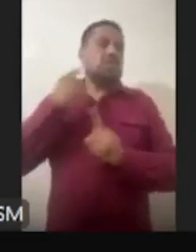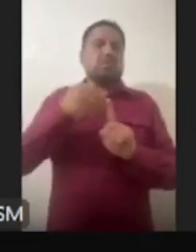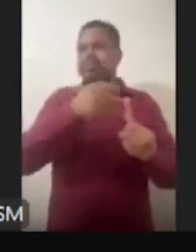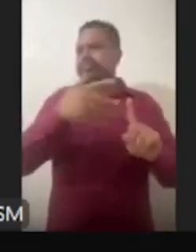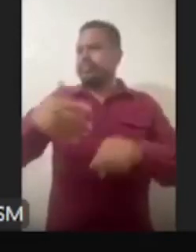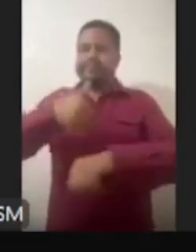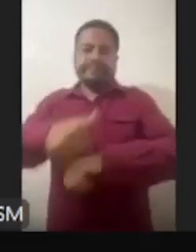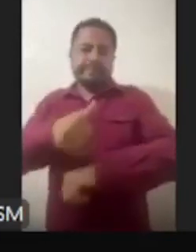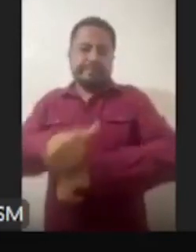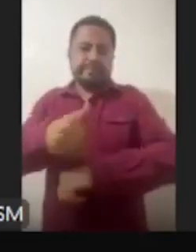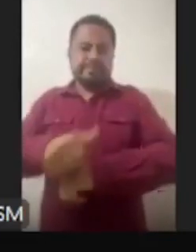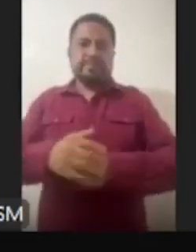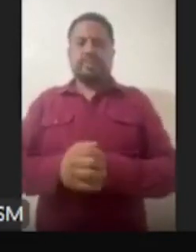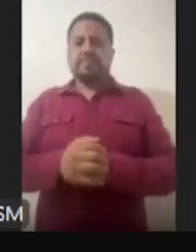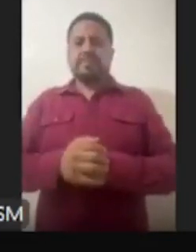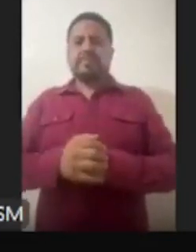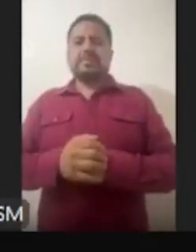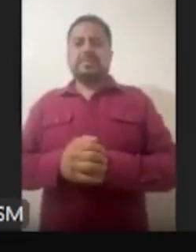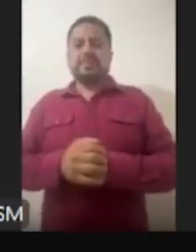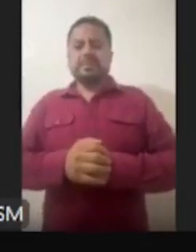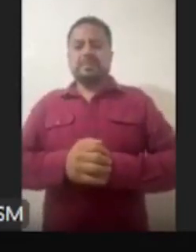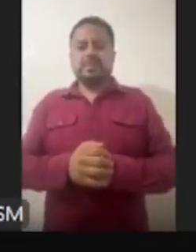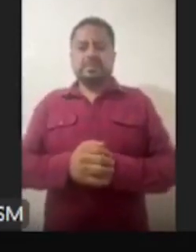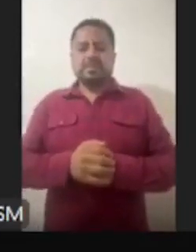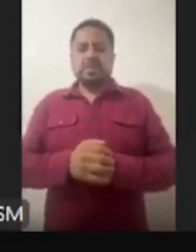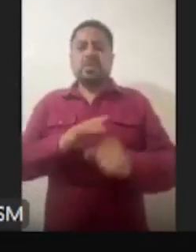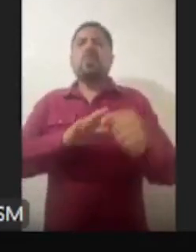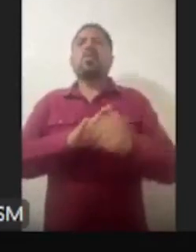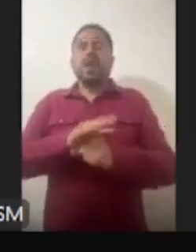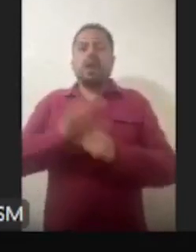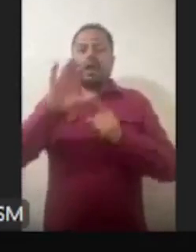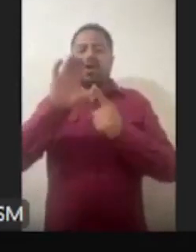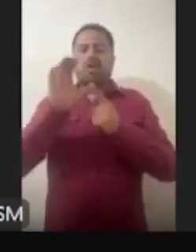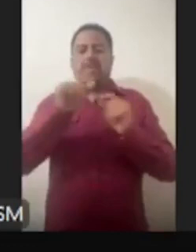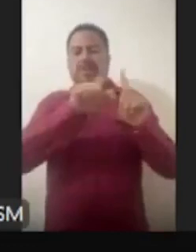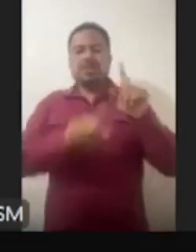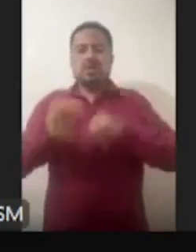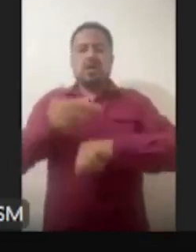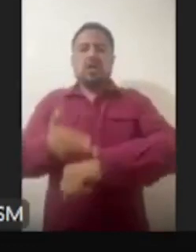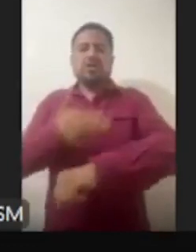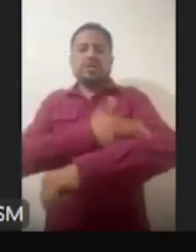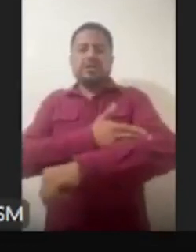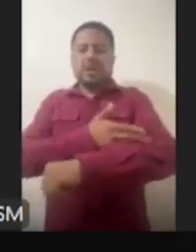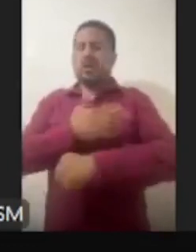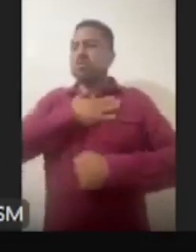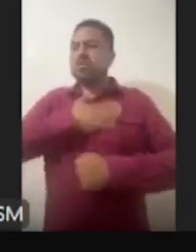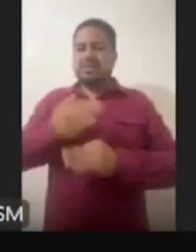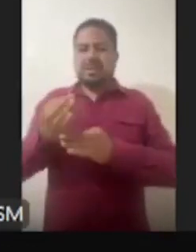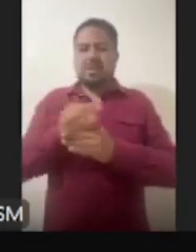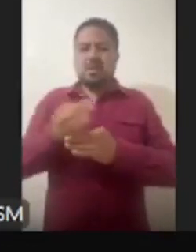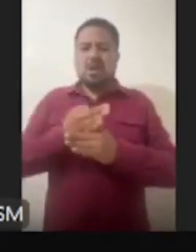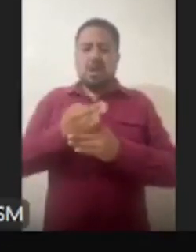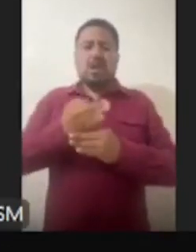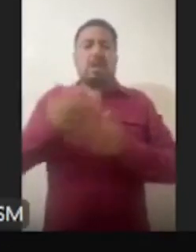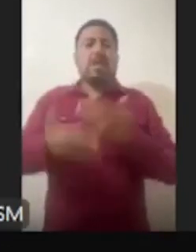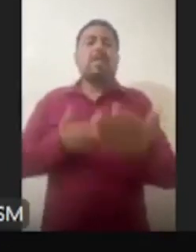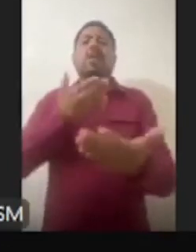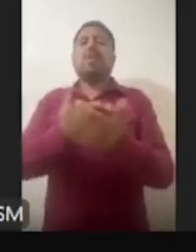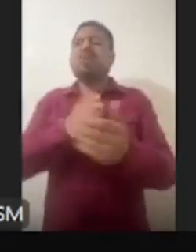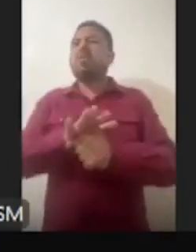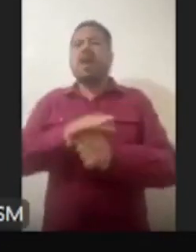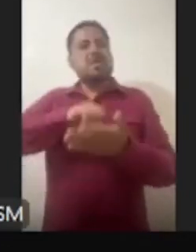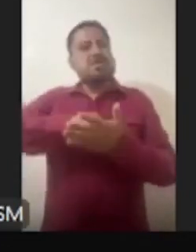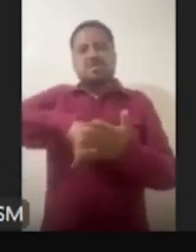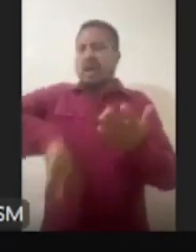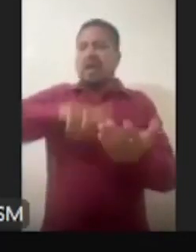CNHJ-GRO-522, diagonal 2024, por la Comisión Nacional de Honestidad y Justicia de Morena. En el proyecto de la cuenta se propone desechar de plano la demanda. En